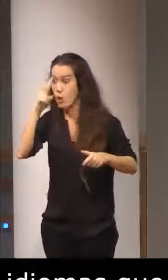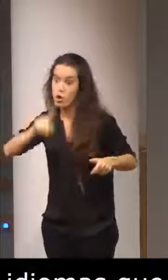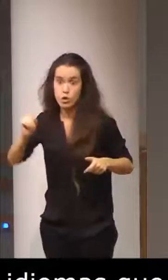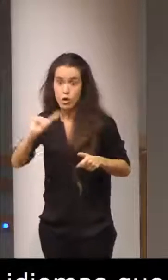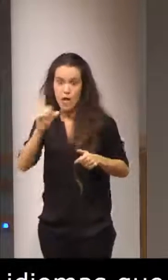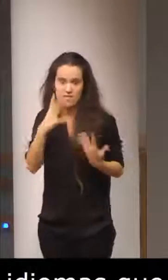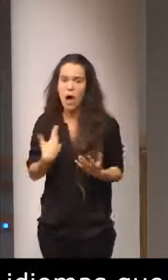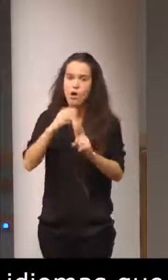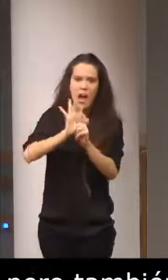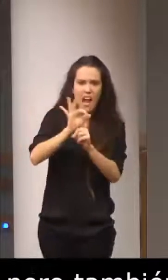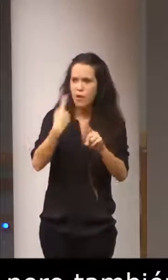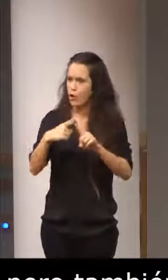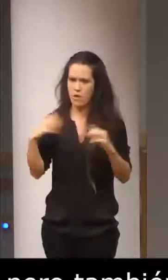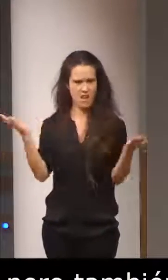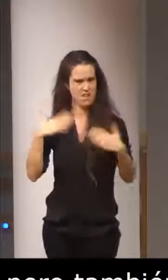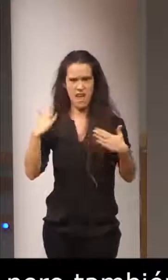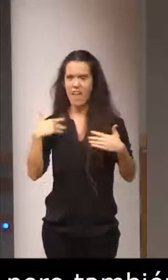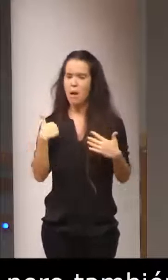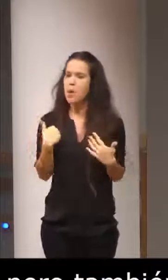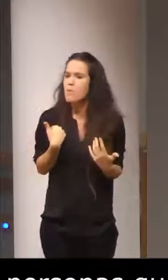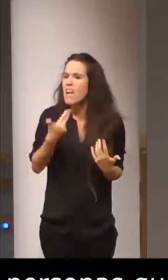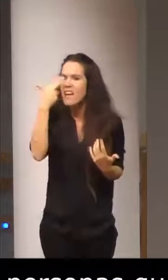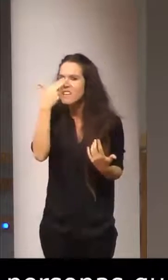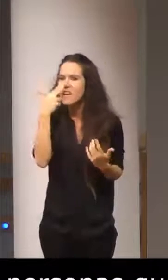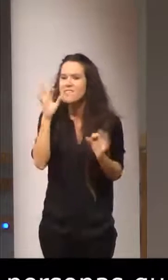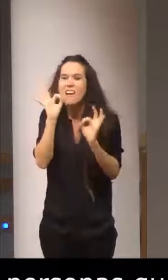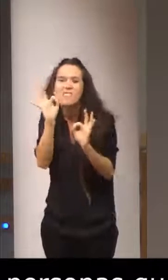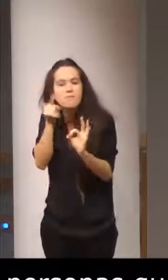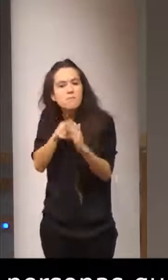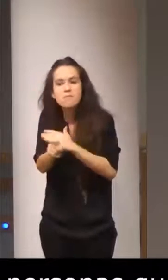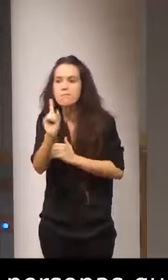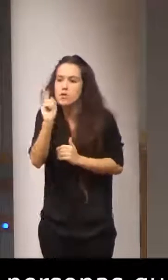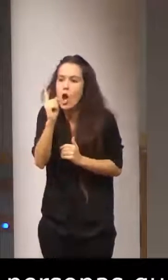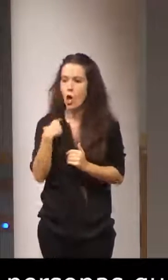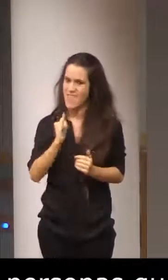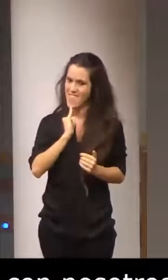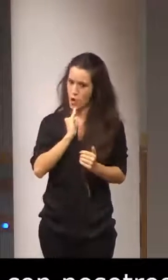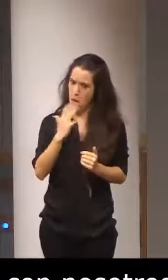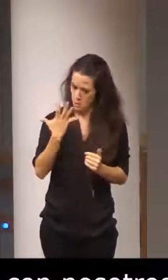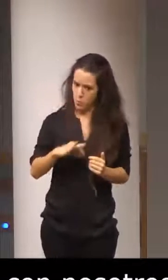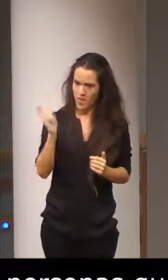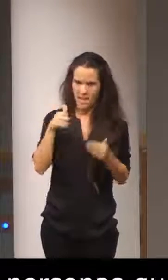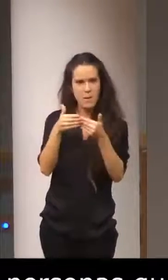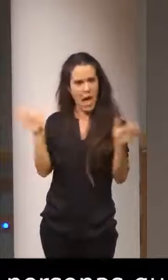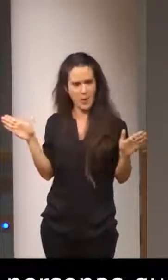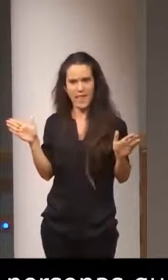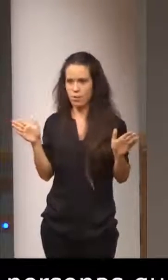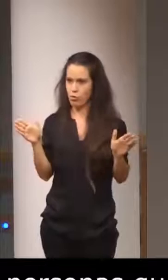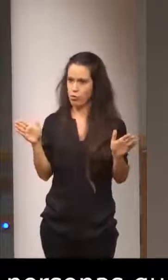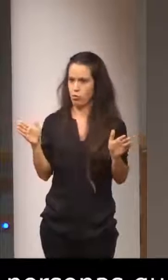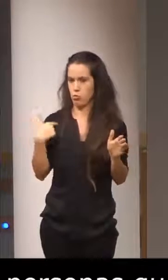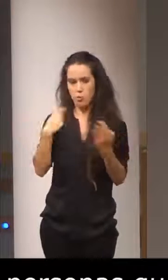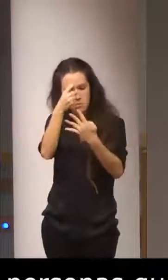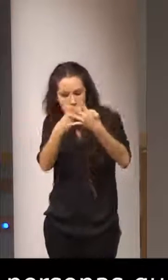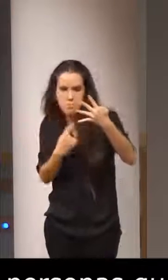estudiando grados con nosotros pero quieren hacer enseñanza quieren aprender idiomas pues tienen la oferta de la lengua